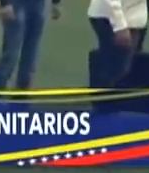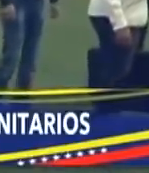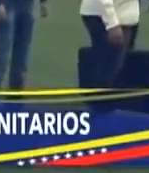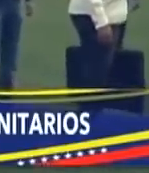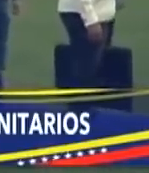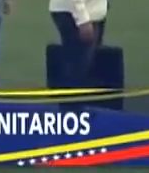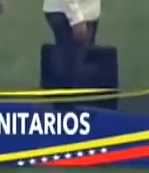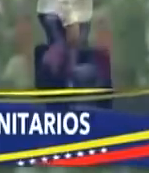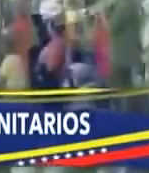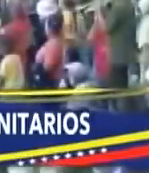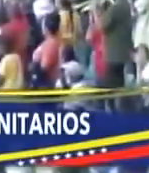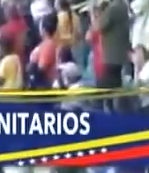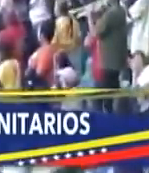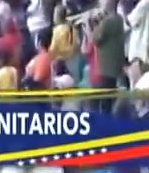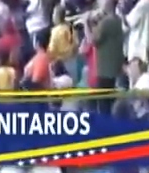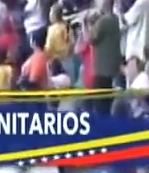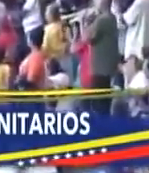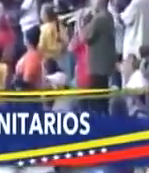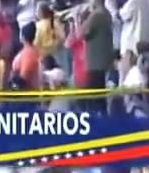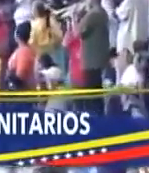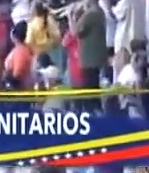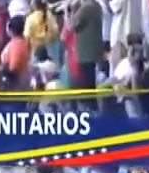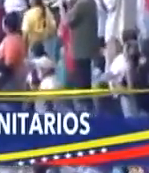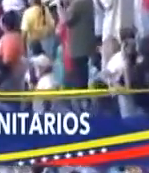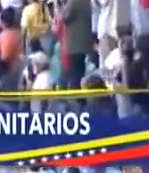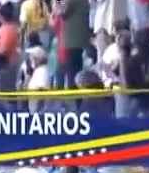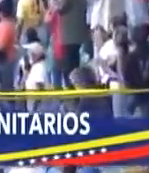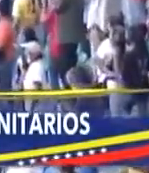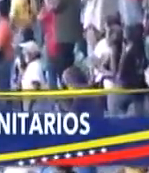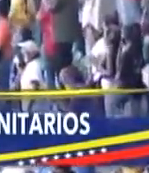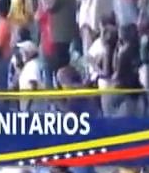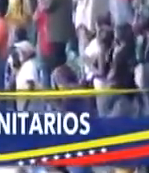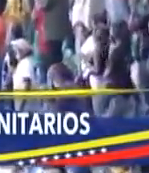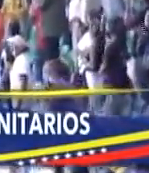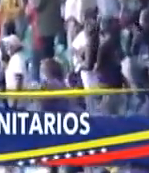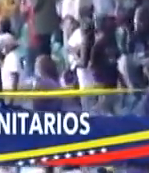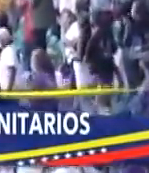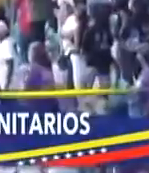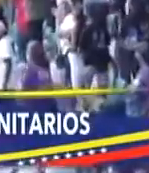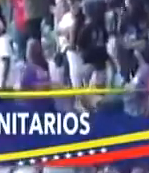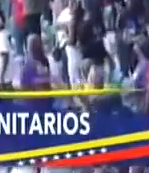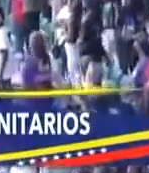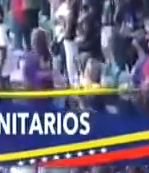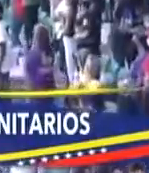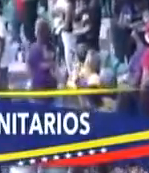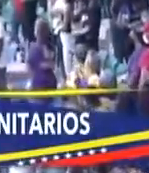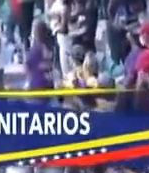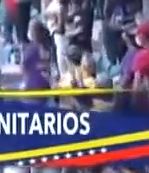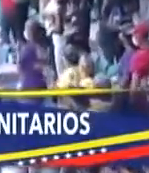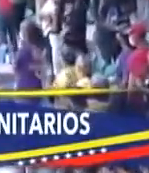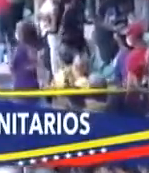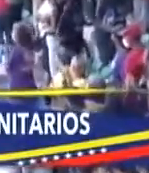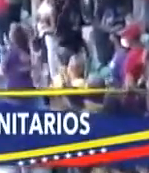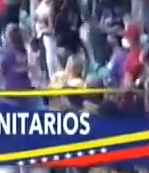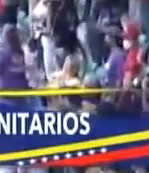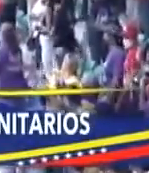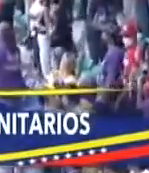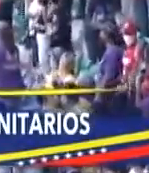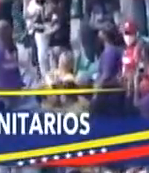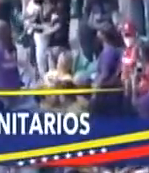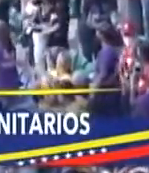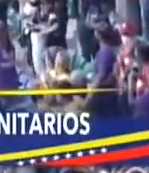el presidente de la República el compromiso histórico de las 3R.net.